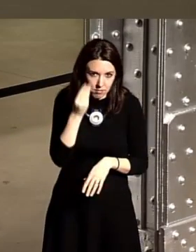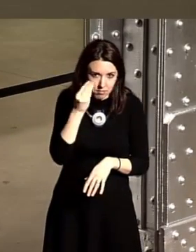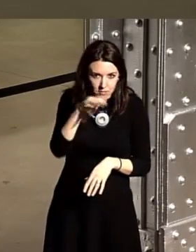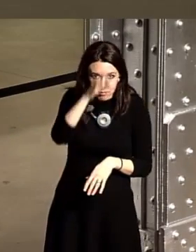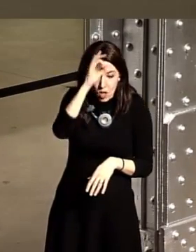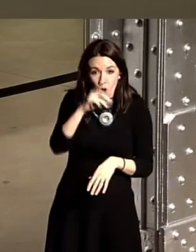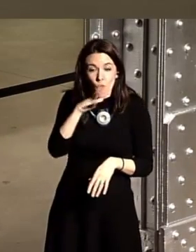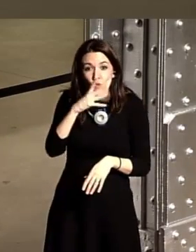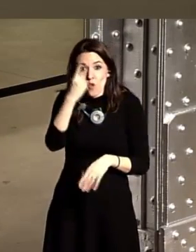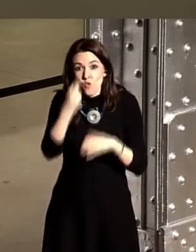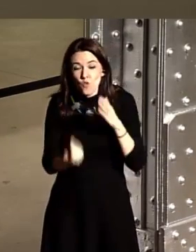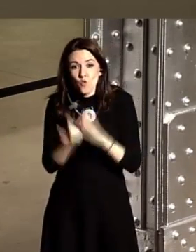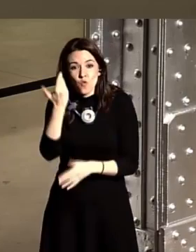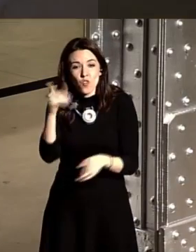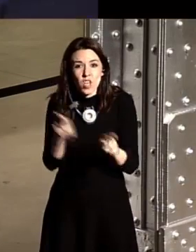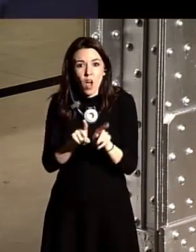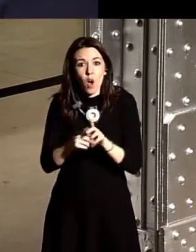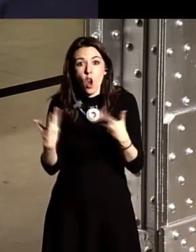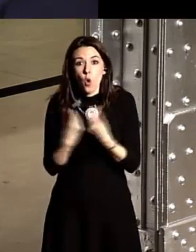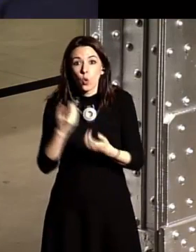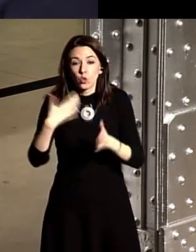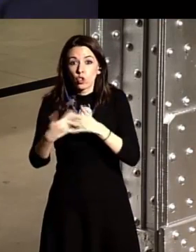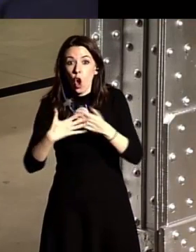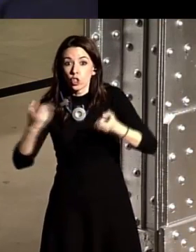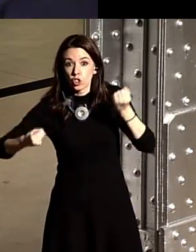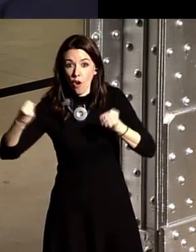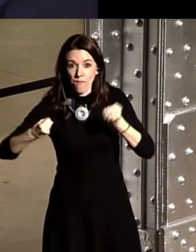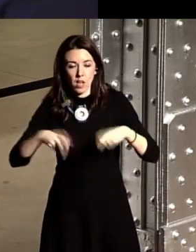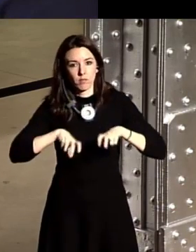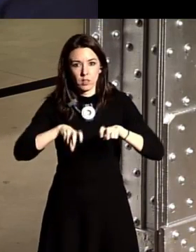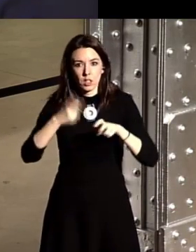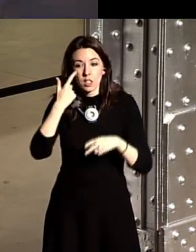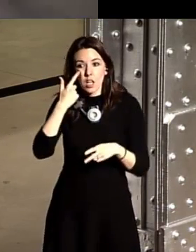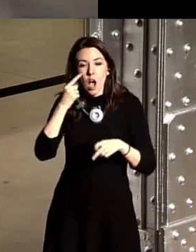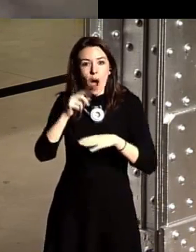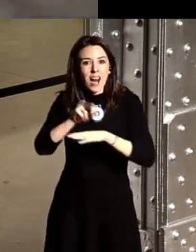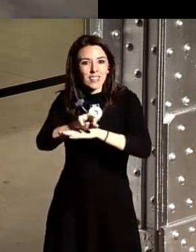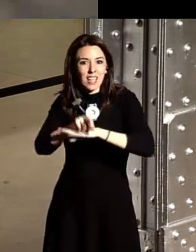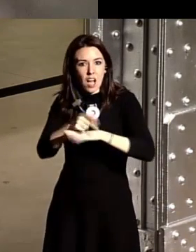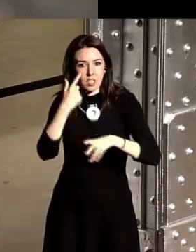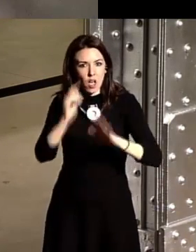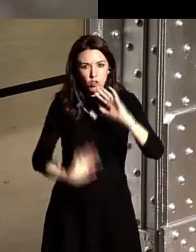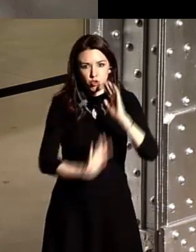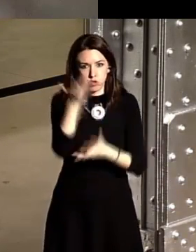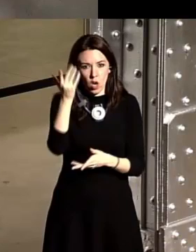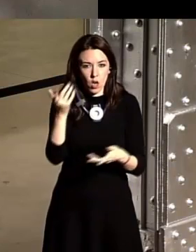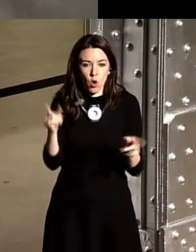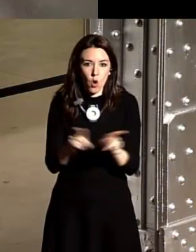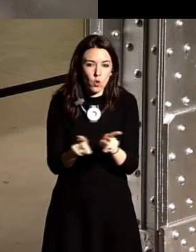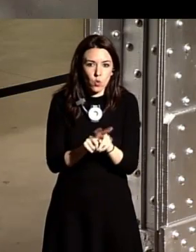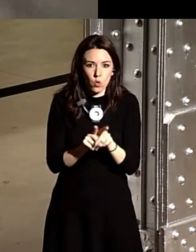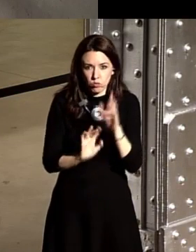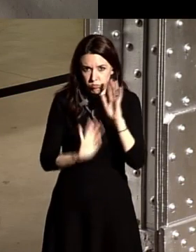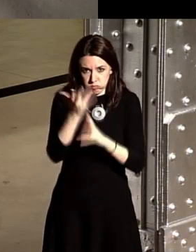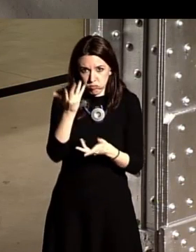un día estaba manejando con mi chofer y vi un tanque quemándose como a